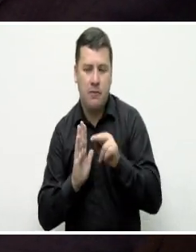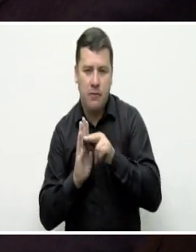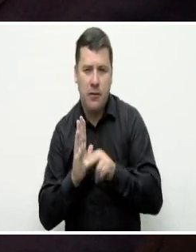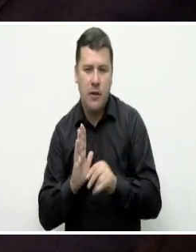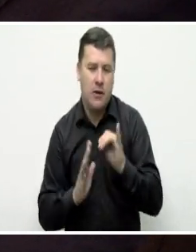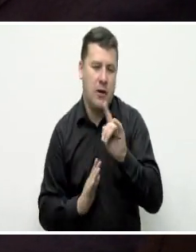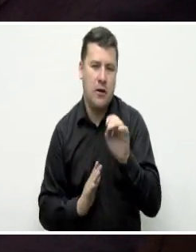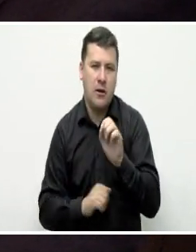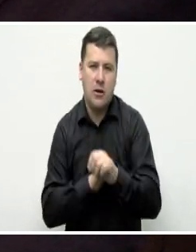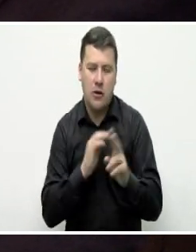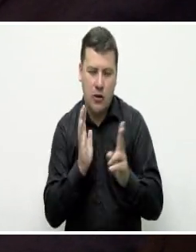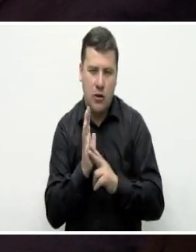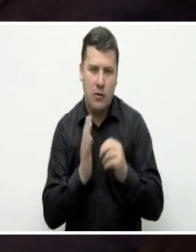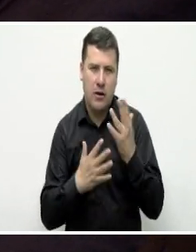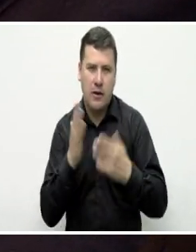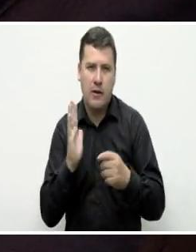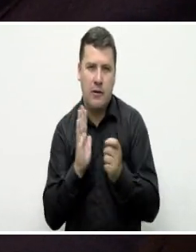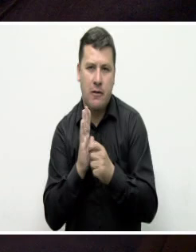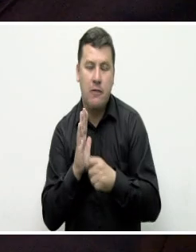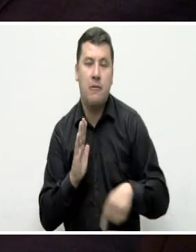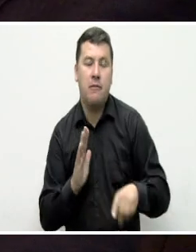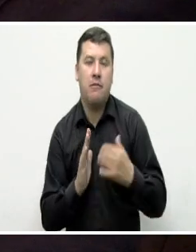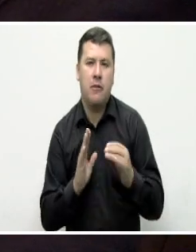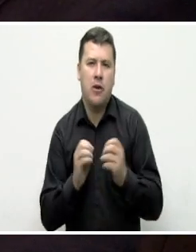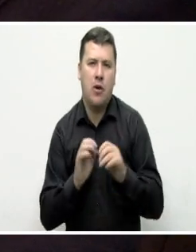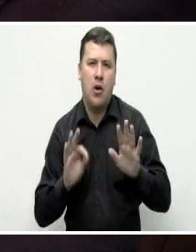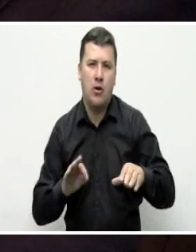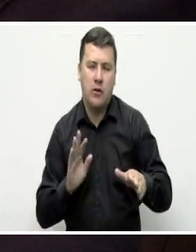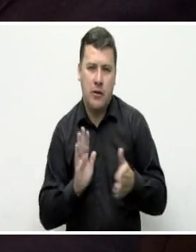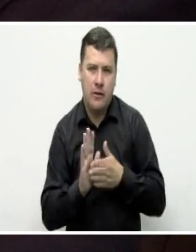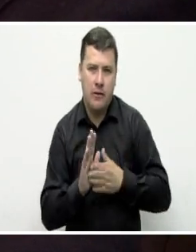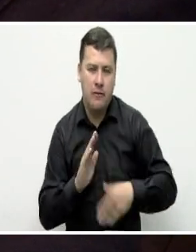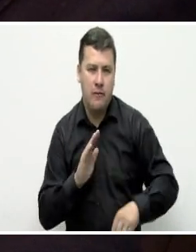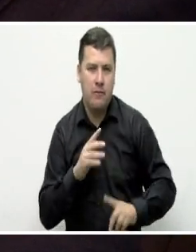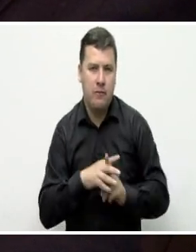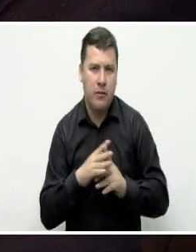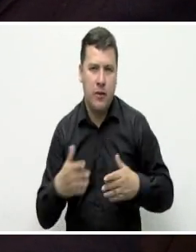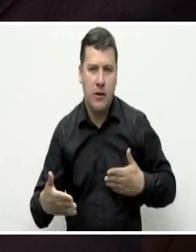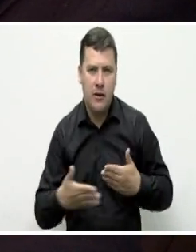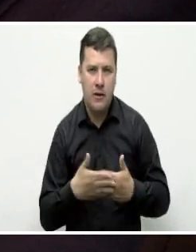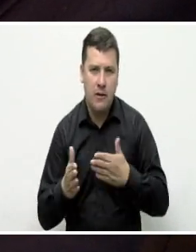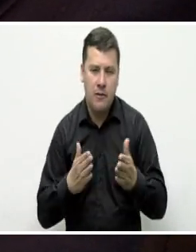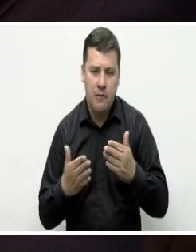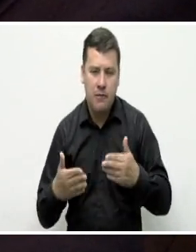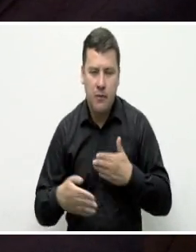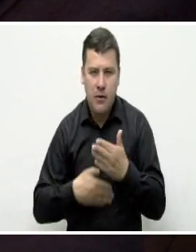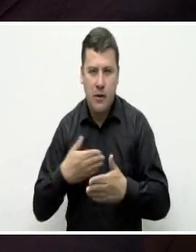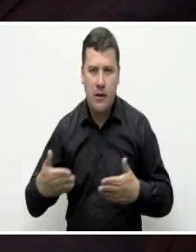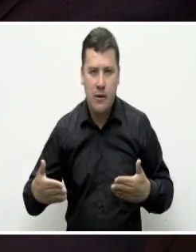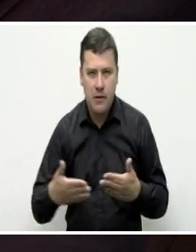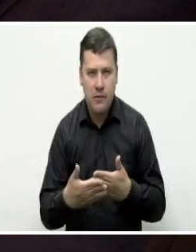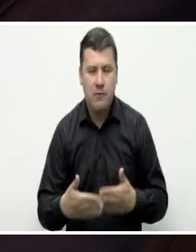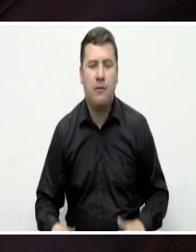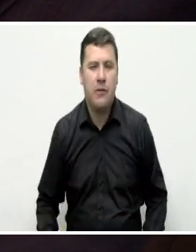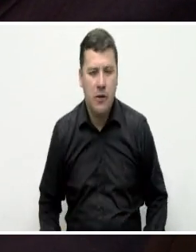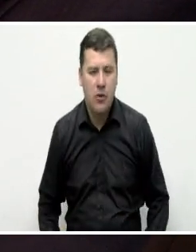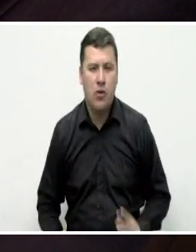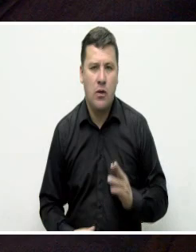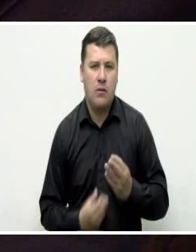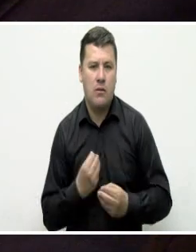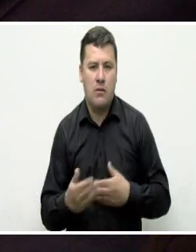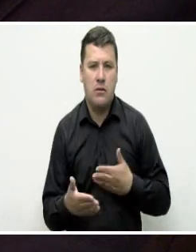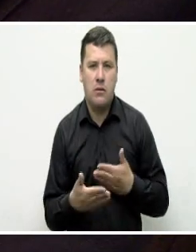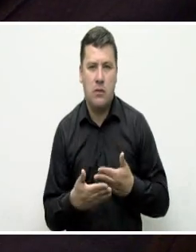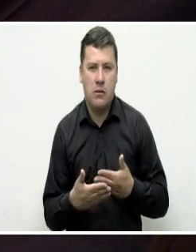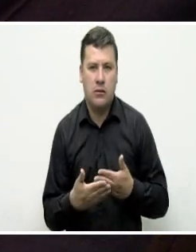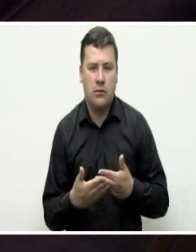ISO 9001-2015, 8 meses antes de que se venciera el plazo de transición, y estamos haciendo